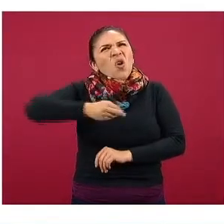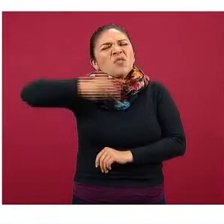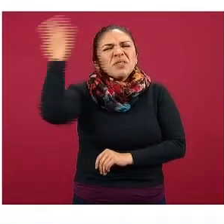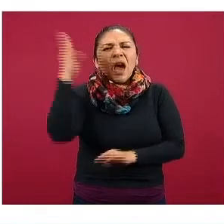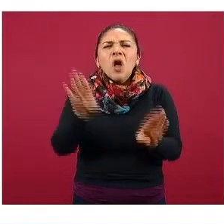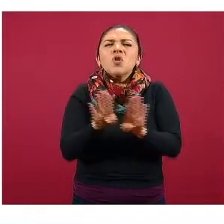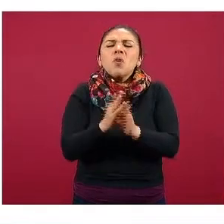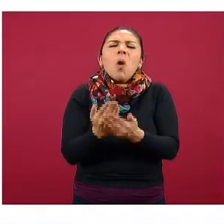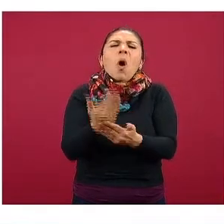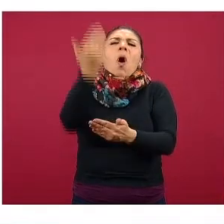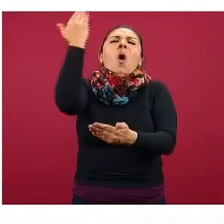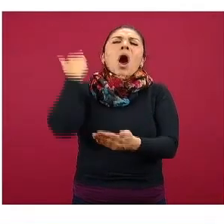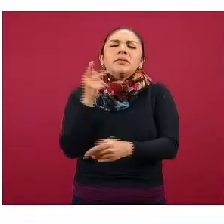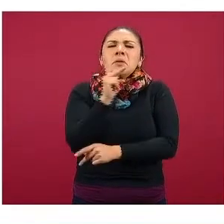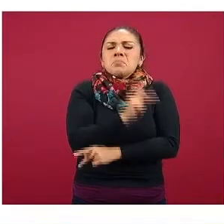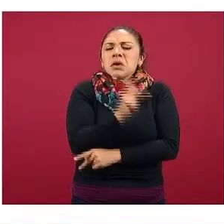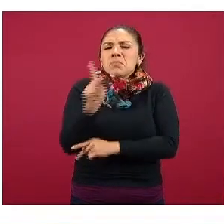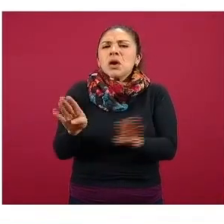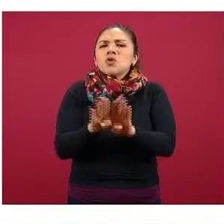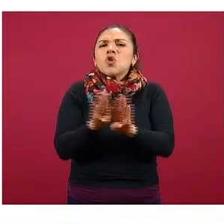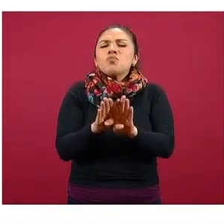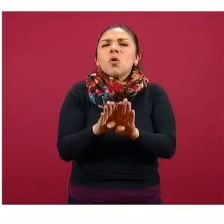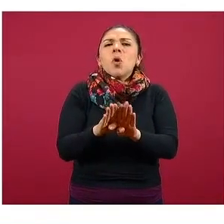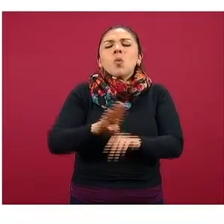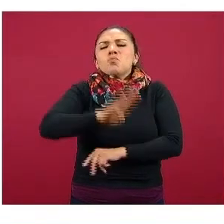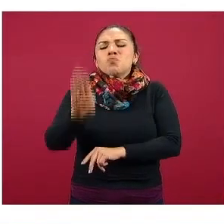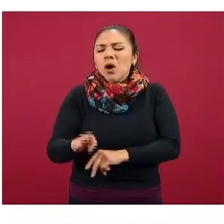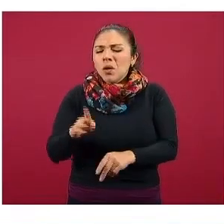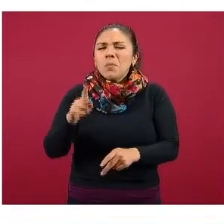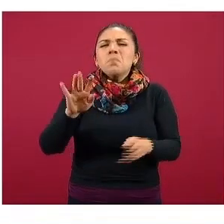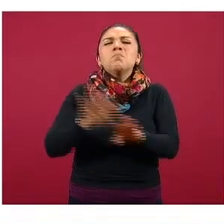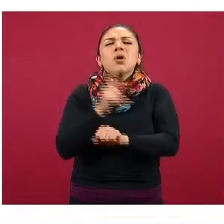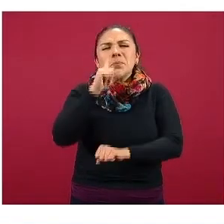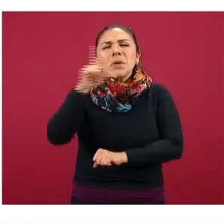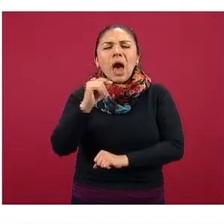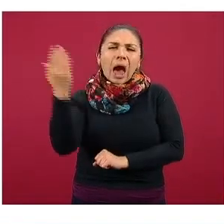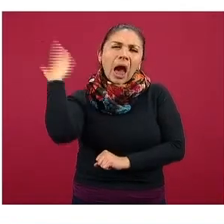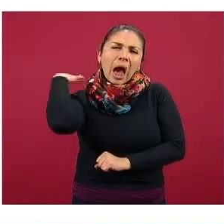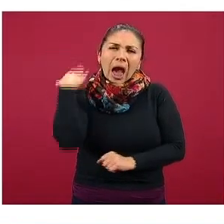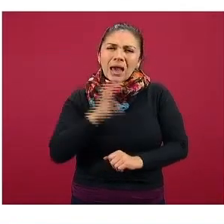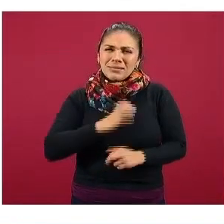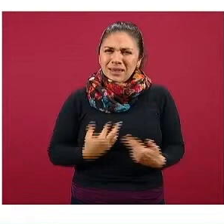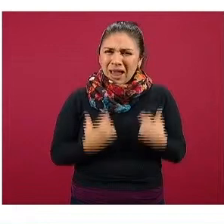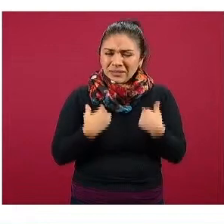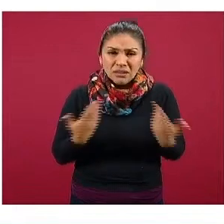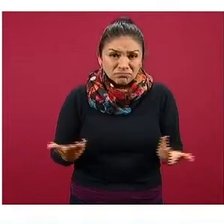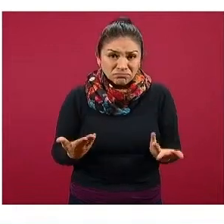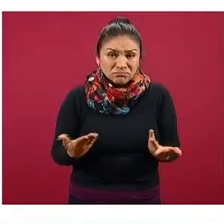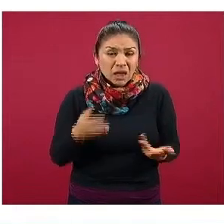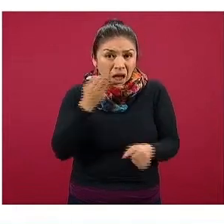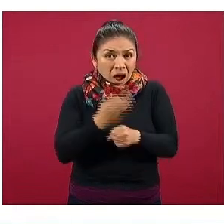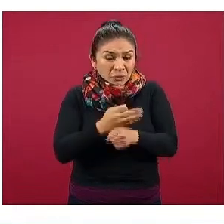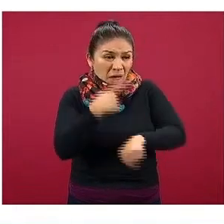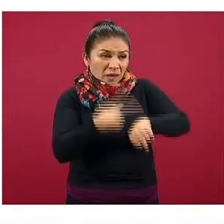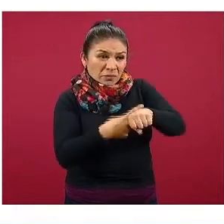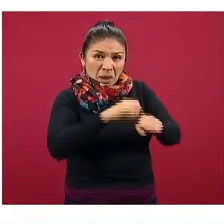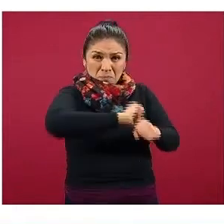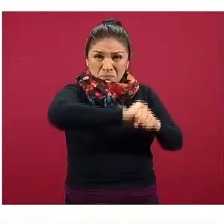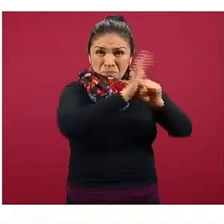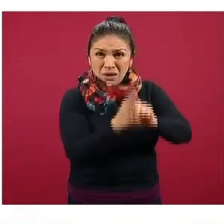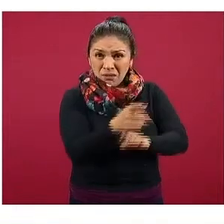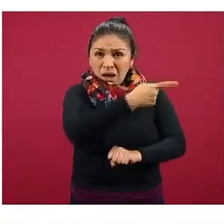lo comparamos con la mortalidad secundaria al cáncer de pulmón. Aproximadamente en lo que va de la pandemia ha